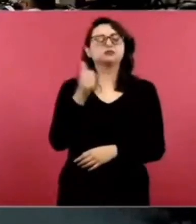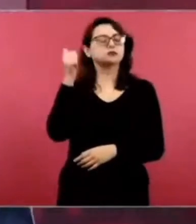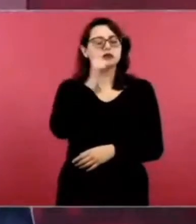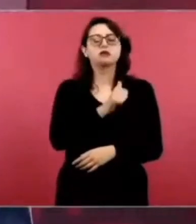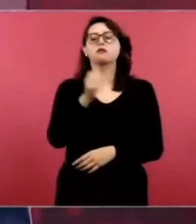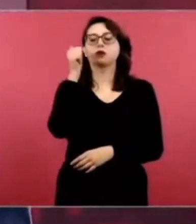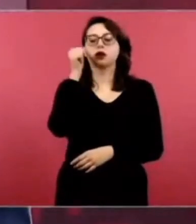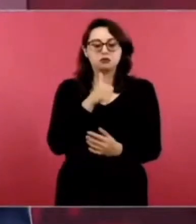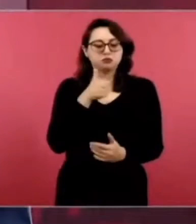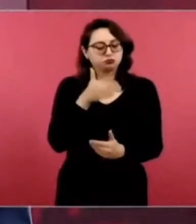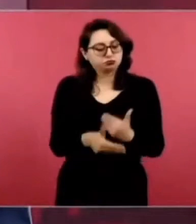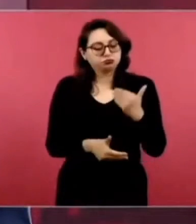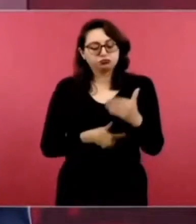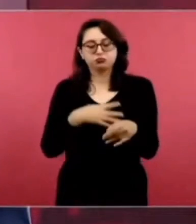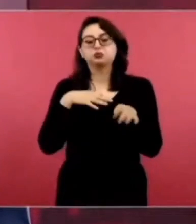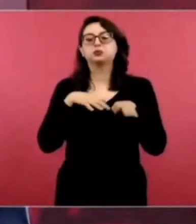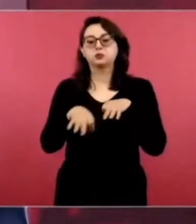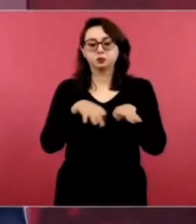entendimos.